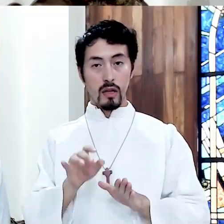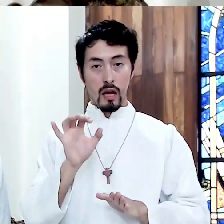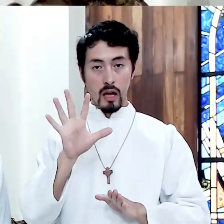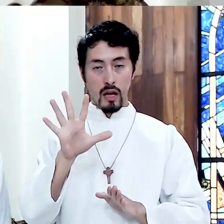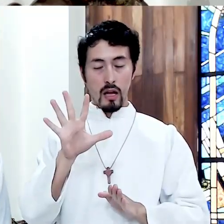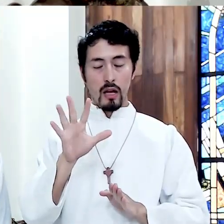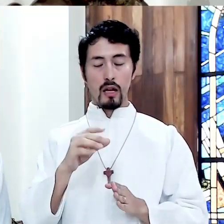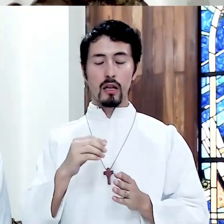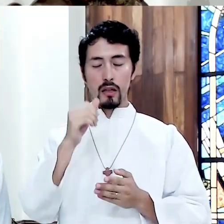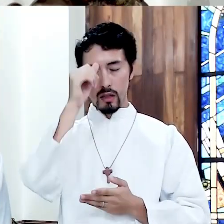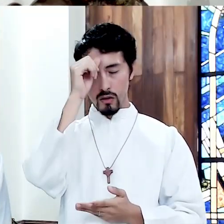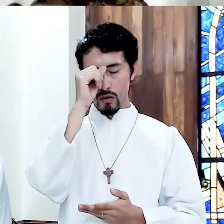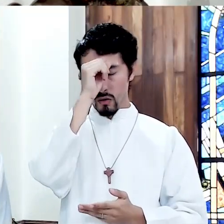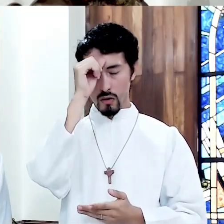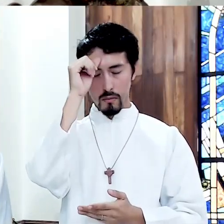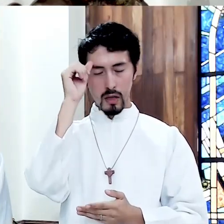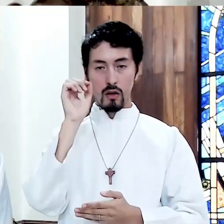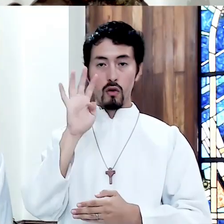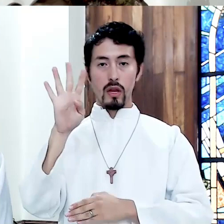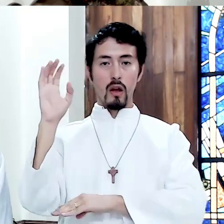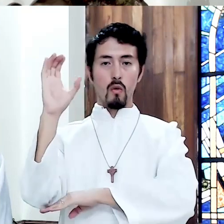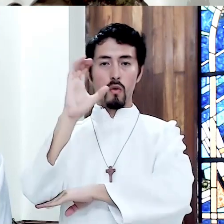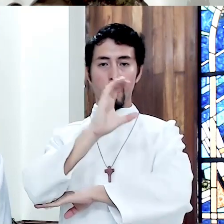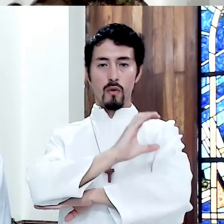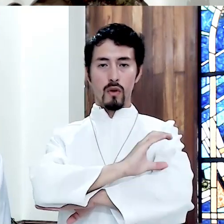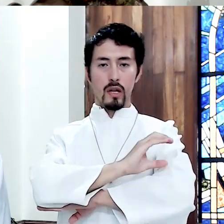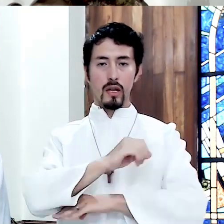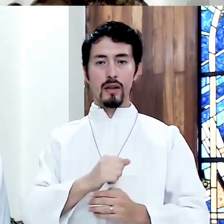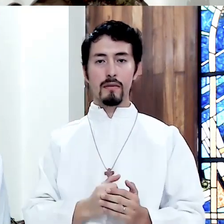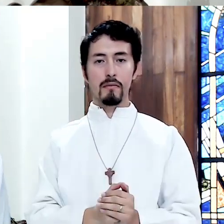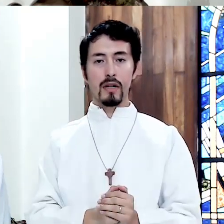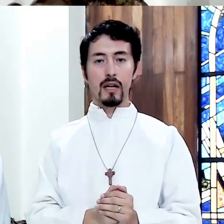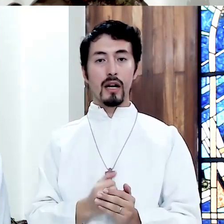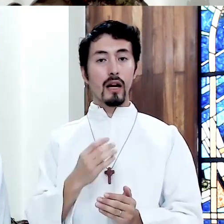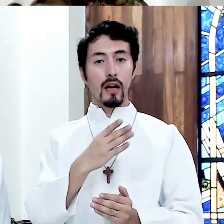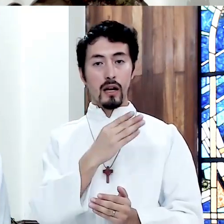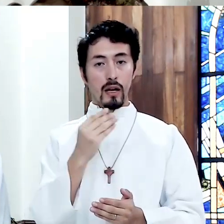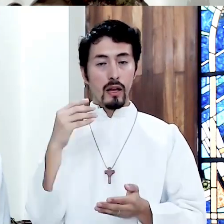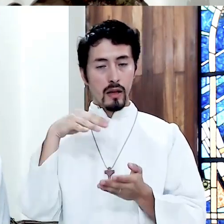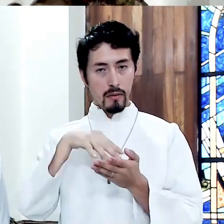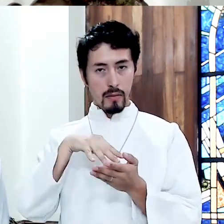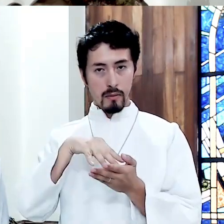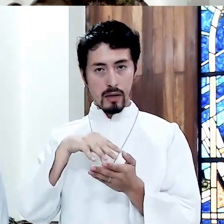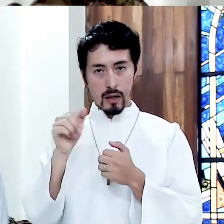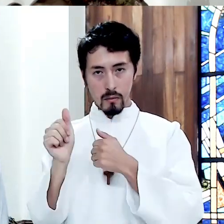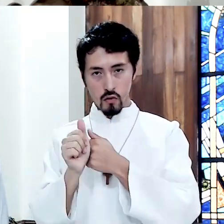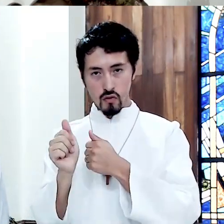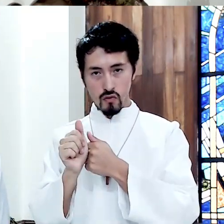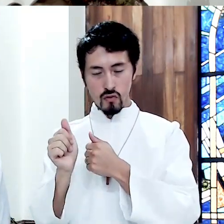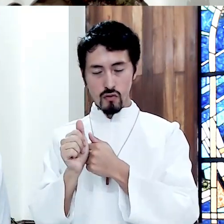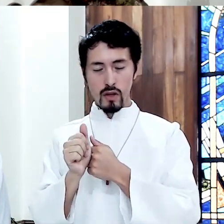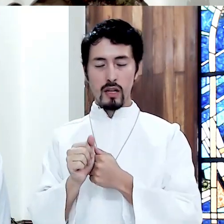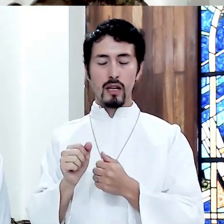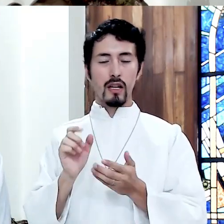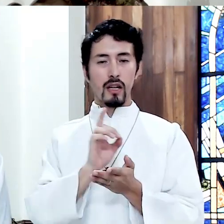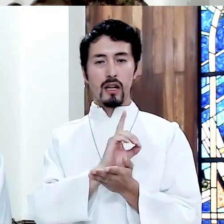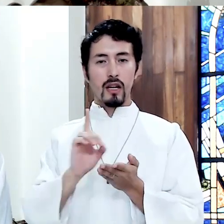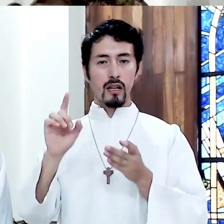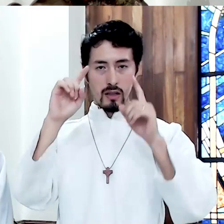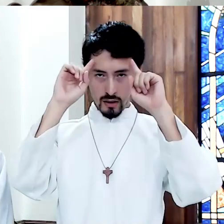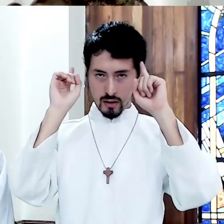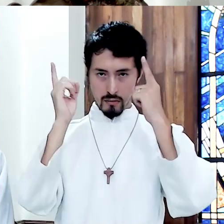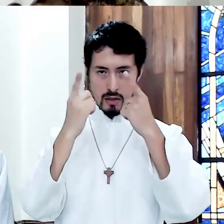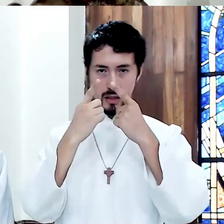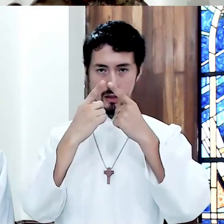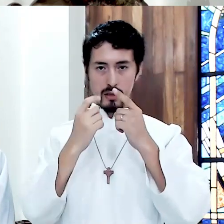Cuaresma. Y de esta manera nos preparamos ya para entrar en la Semana Santa, la Semana Mayor, que